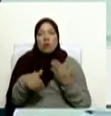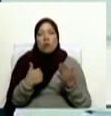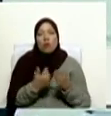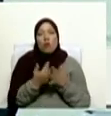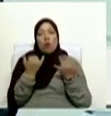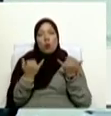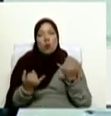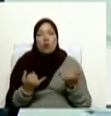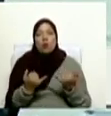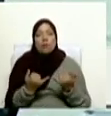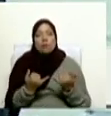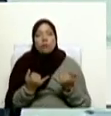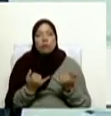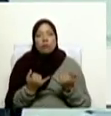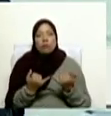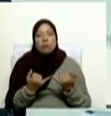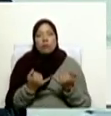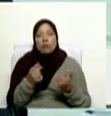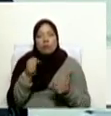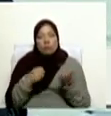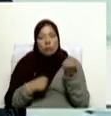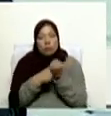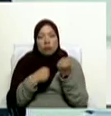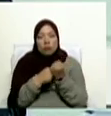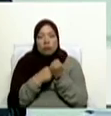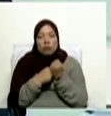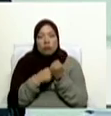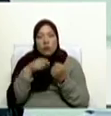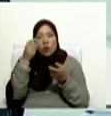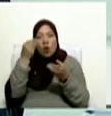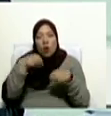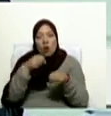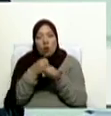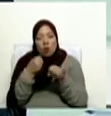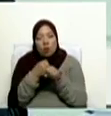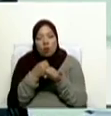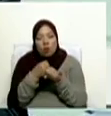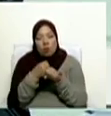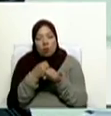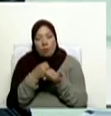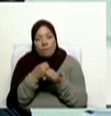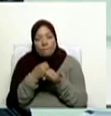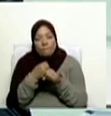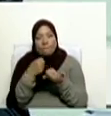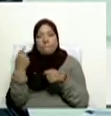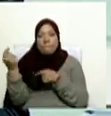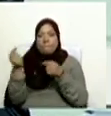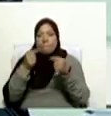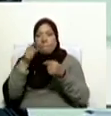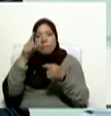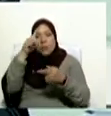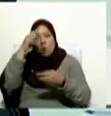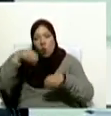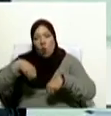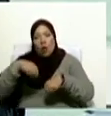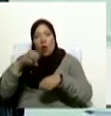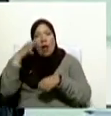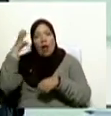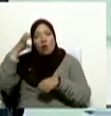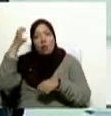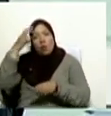nos dirá que apoyamos el acuerdo de Ginebra como una ley fundamental para dirimir nuestros